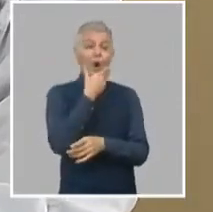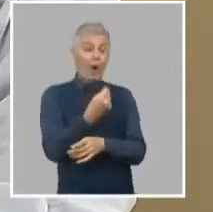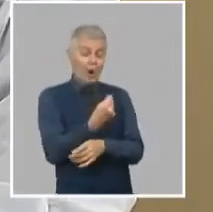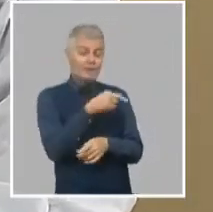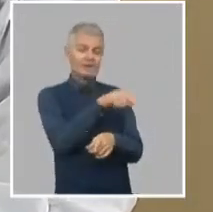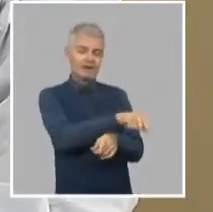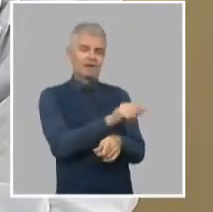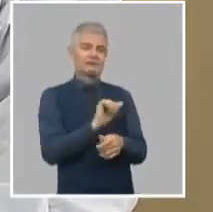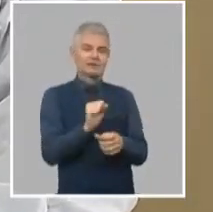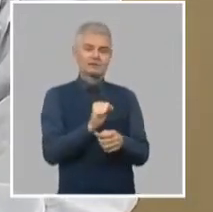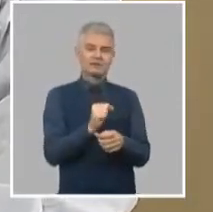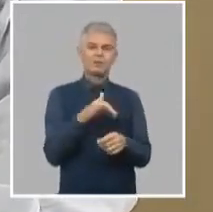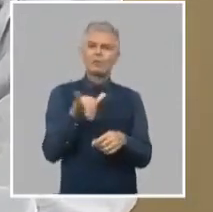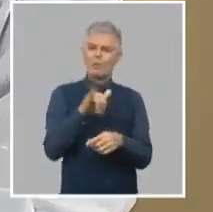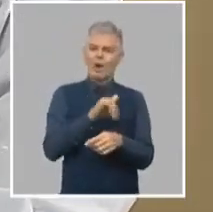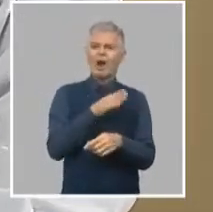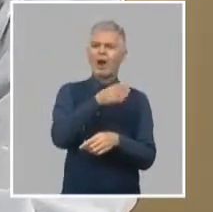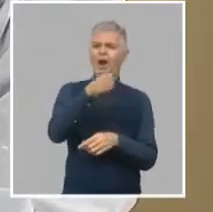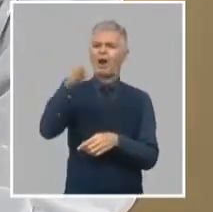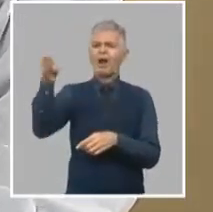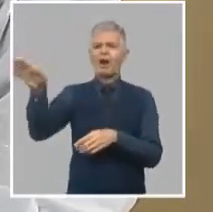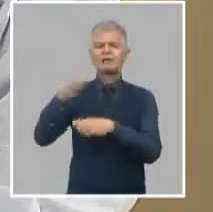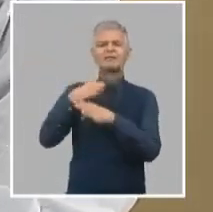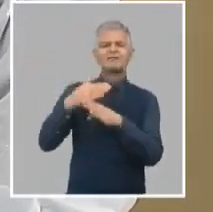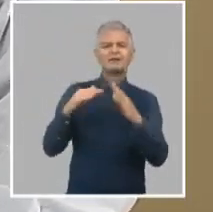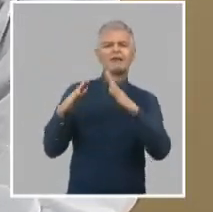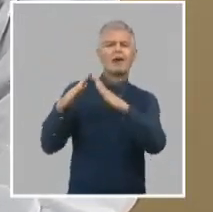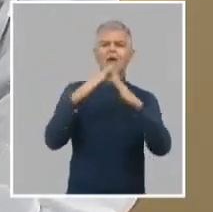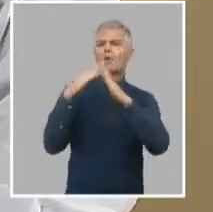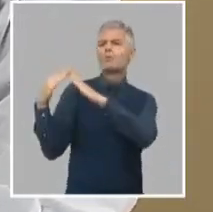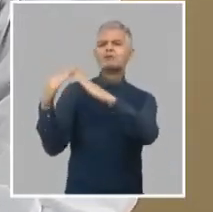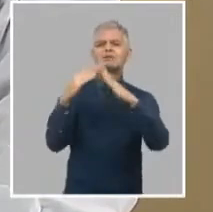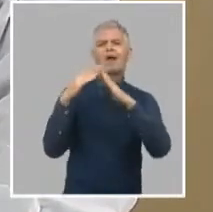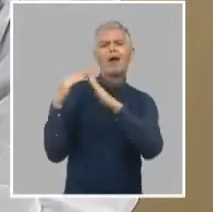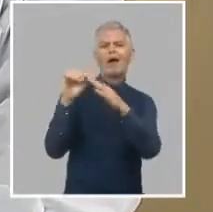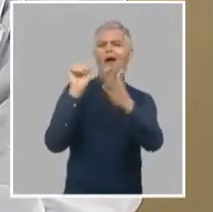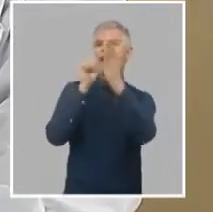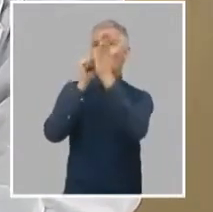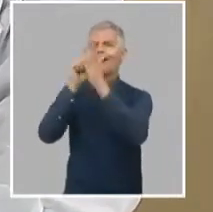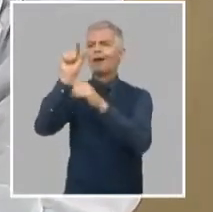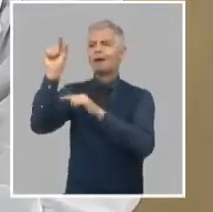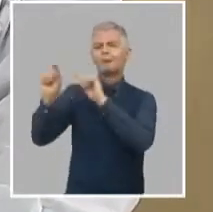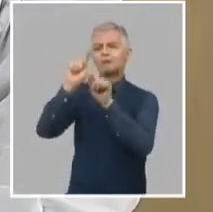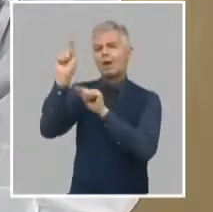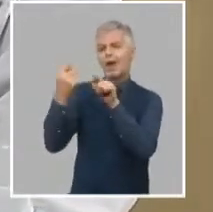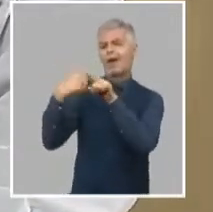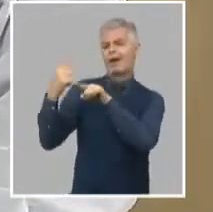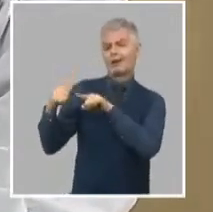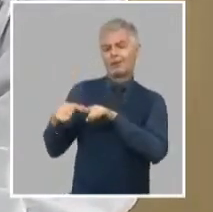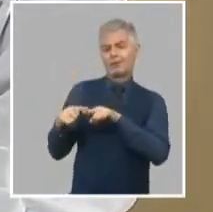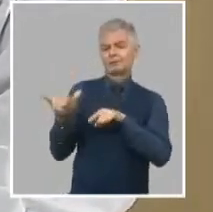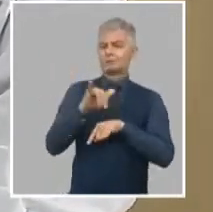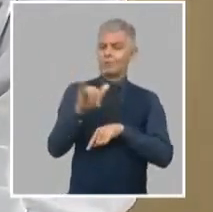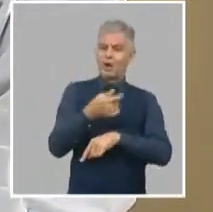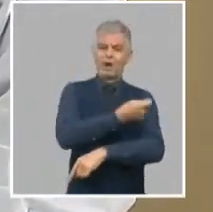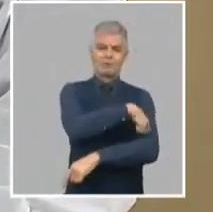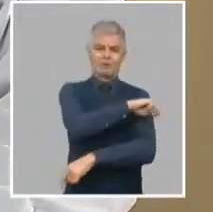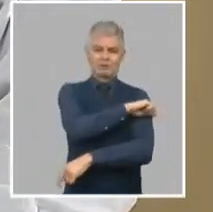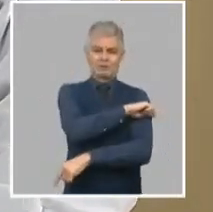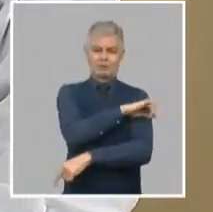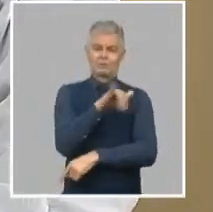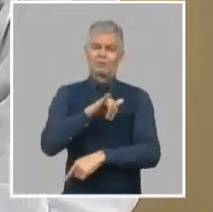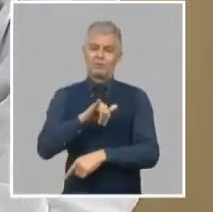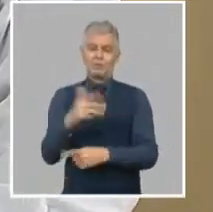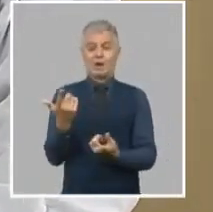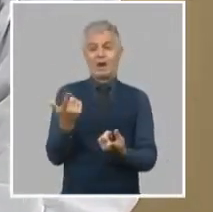a pesquisar en las poblaciones, a hacer una serie de trabajos poblacionales para que los pacientes fueran a atenderse